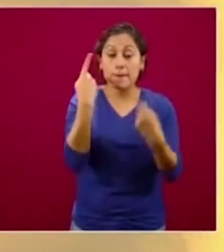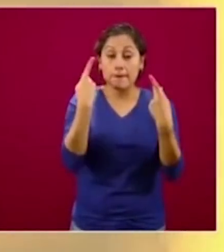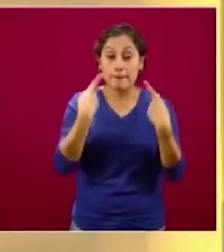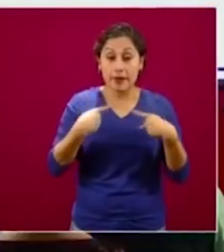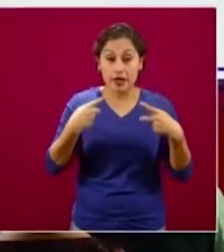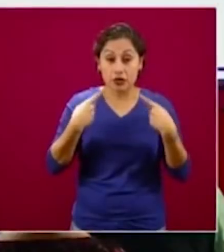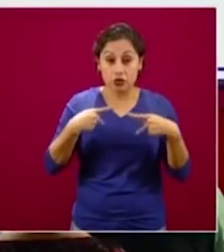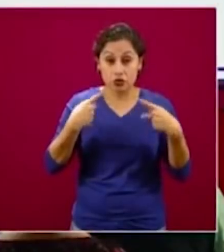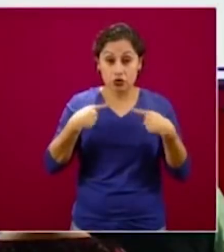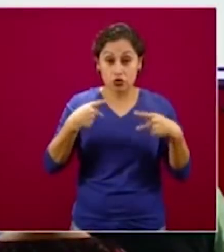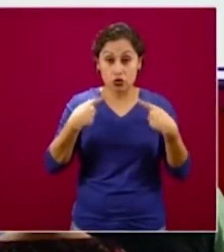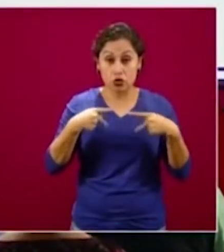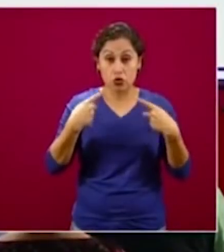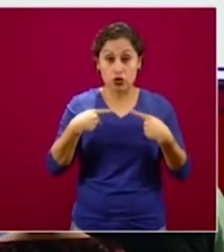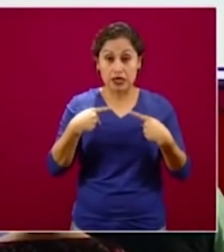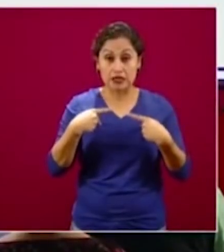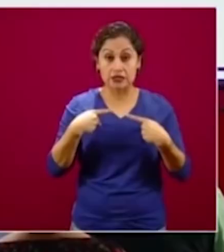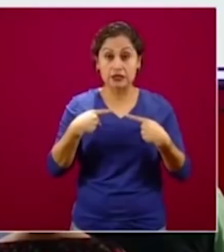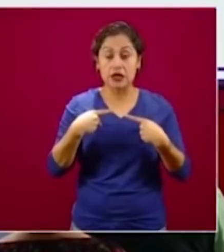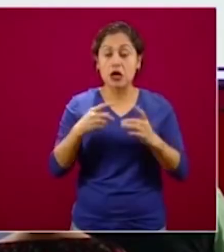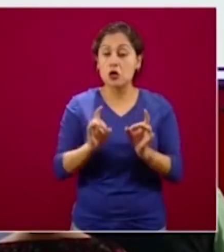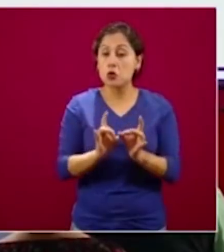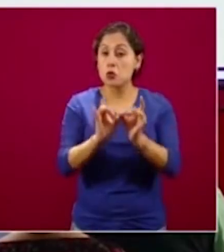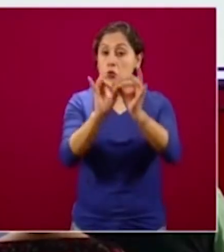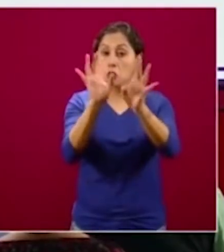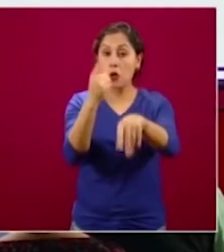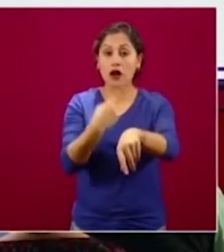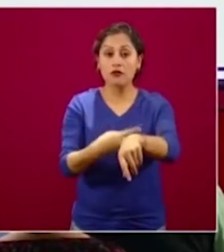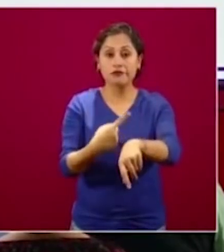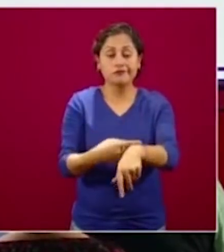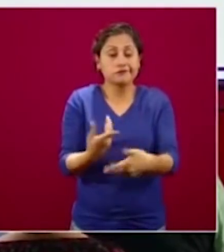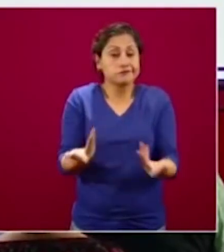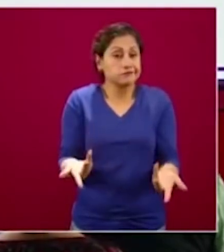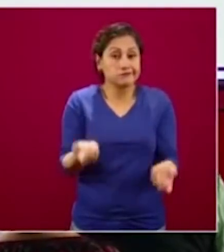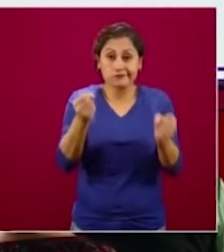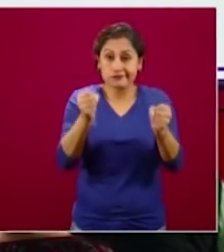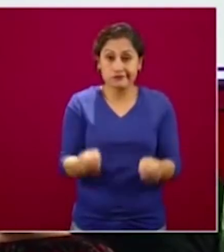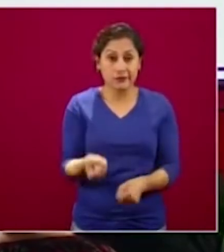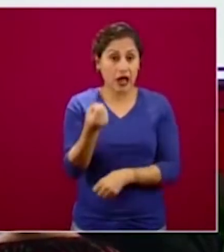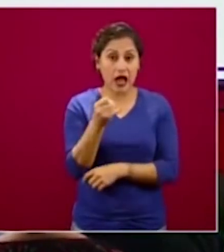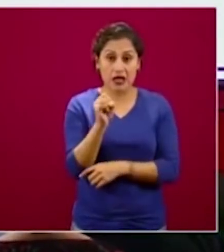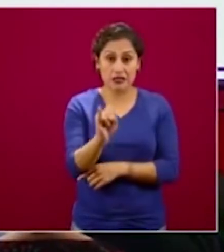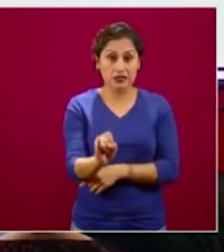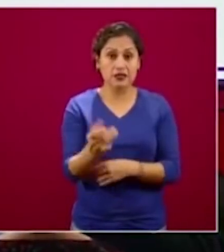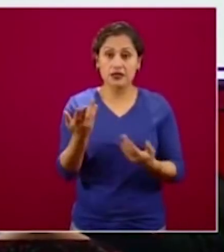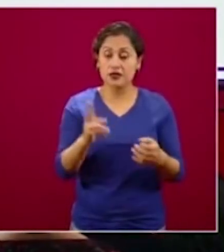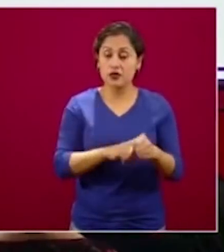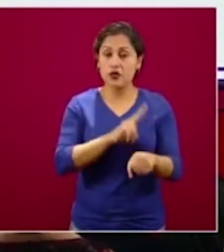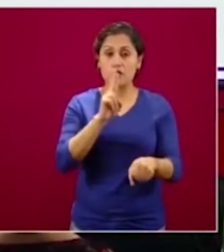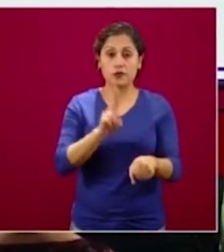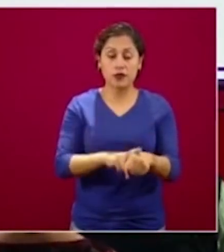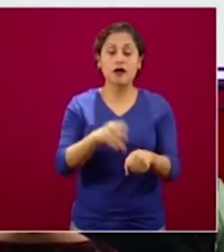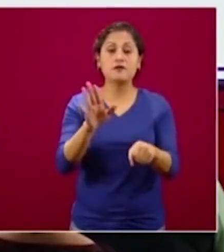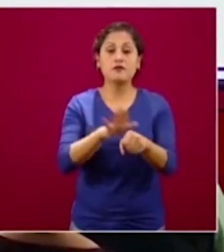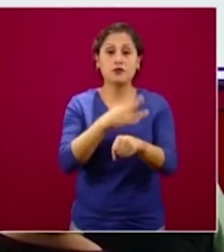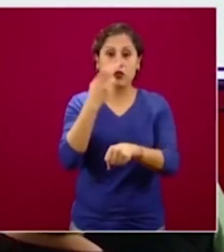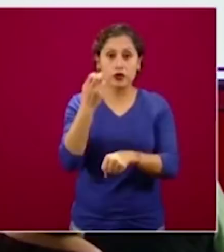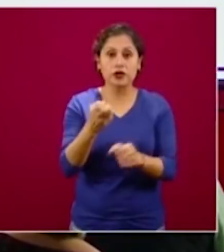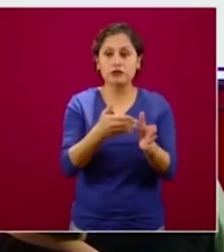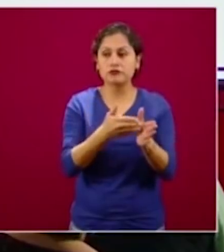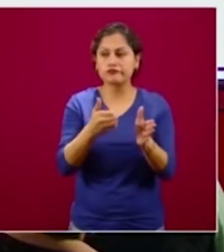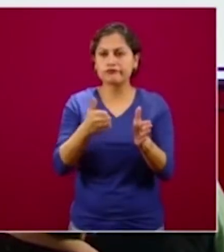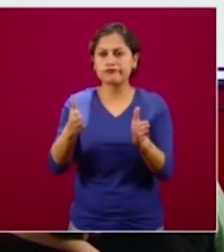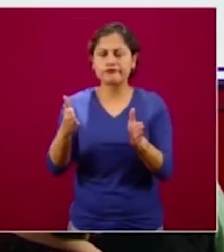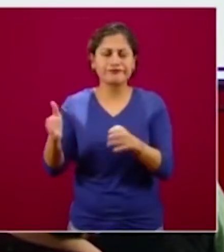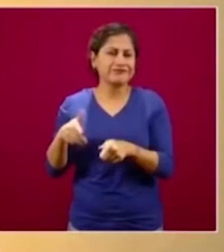momento desarrollar cualquiera de estas situaciones. Entonces, generar un acto de donación